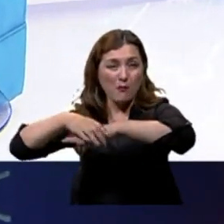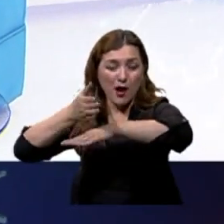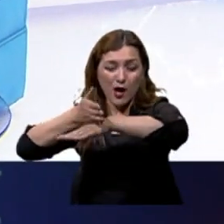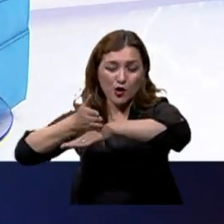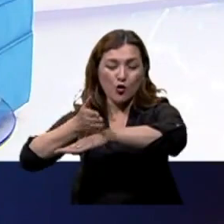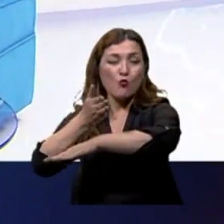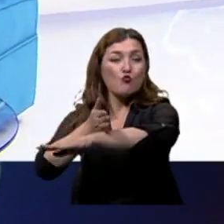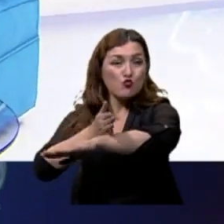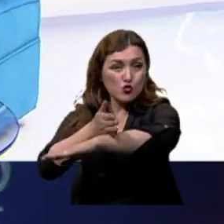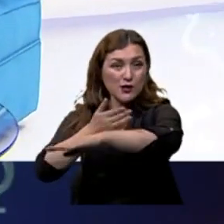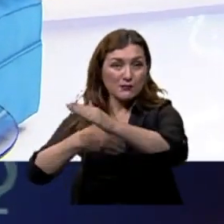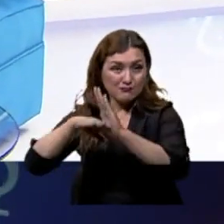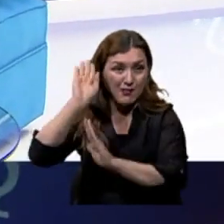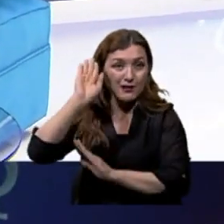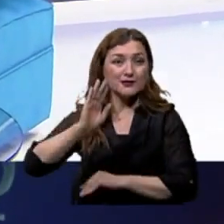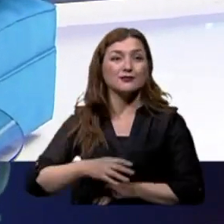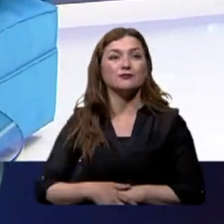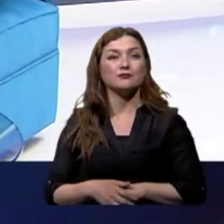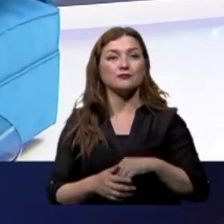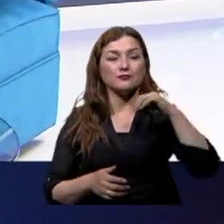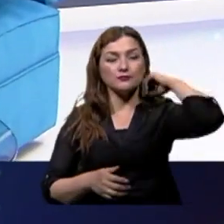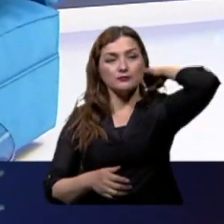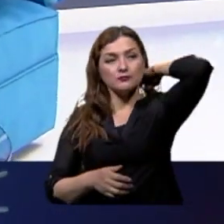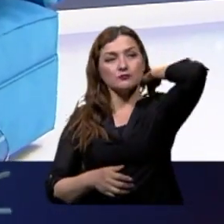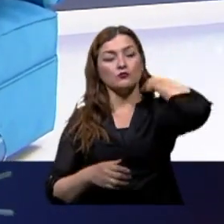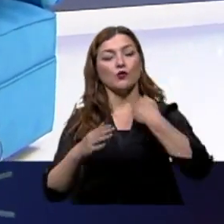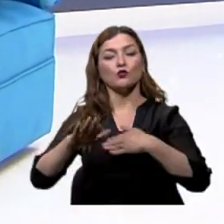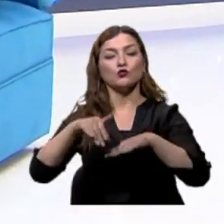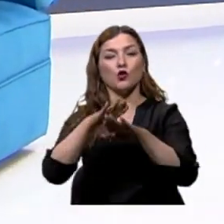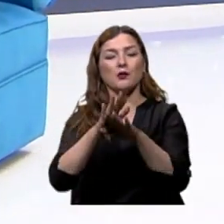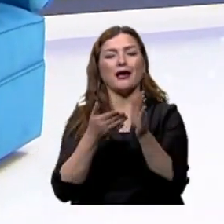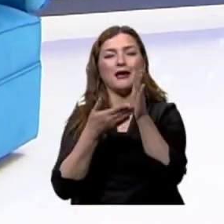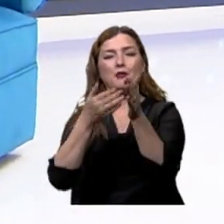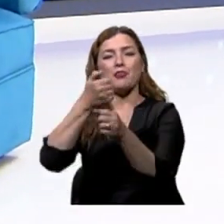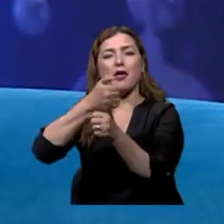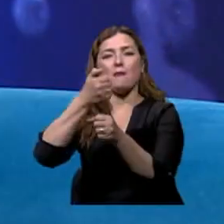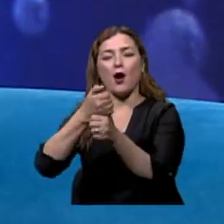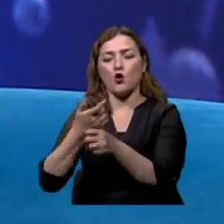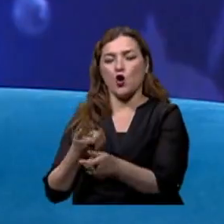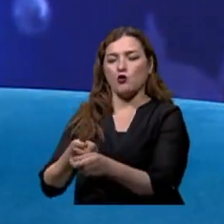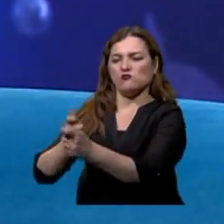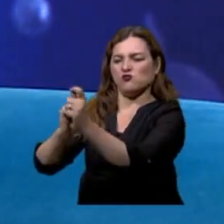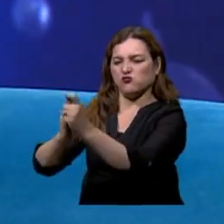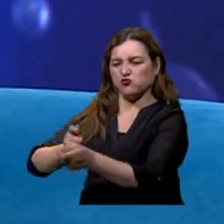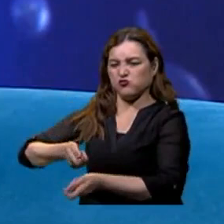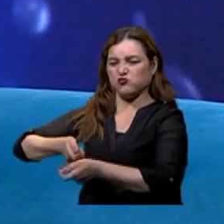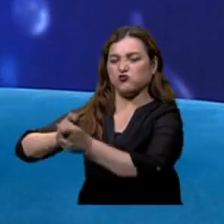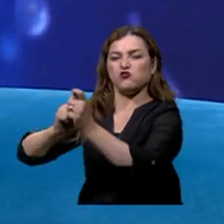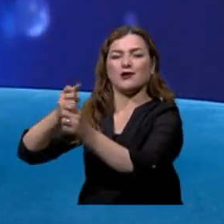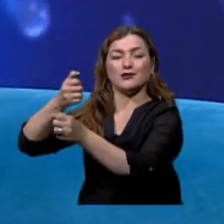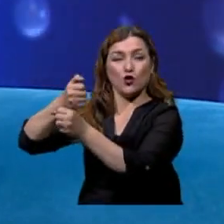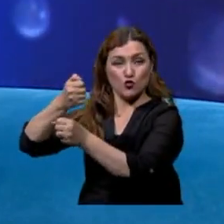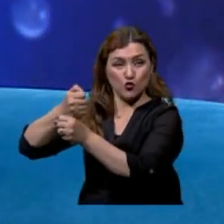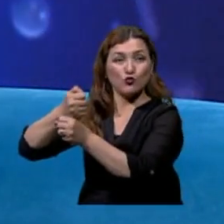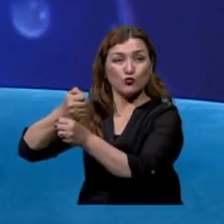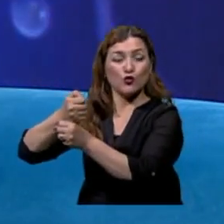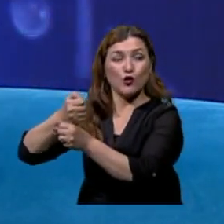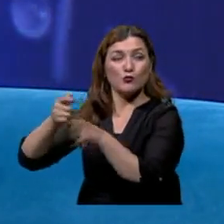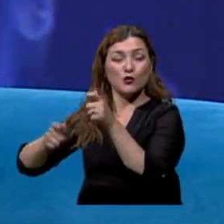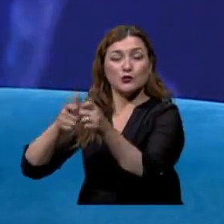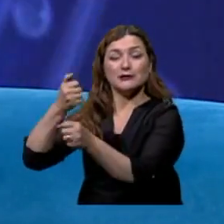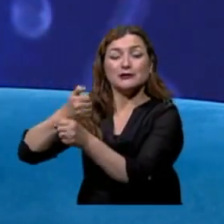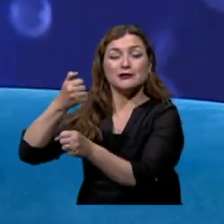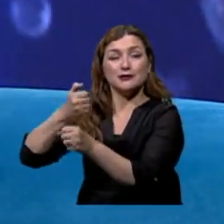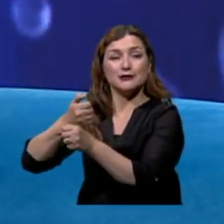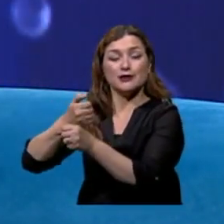las más frecuentes. Por lo que le explicaba respecto a las moladoras, que es muy frecuente en los trabajadores de seguridad, a pacientes que trabajan